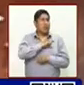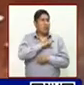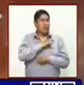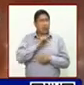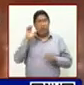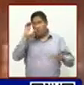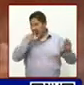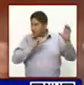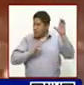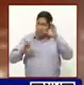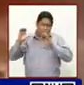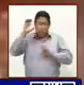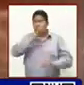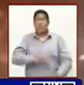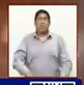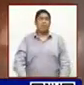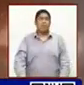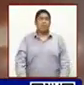búsqueda y rescate.